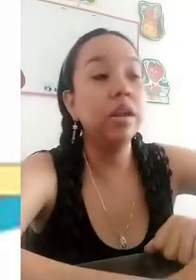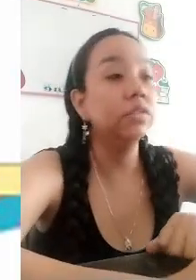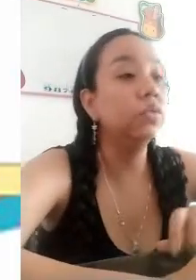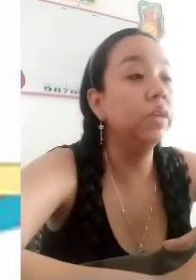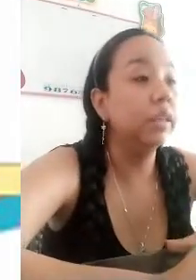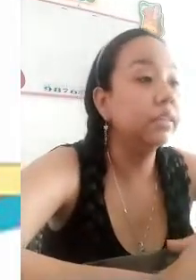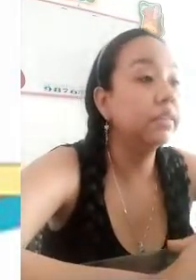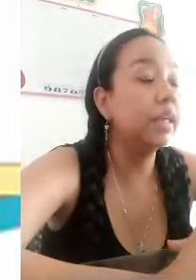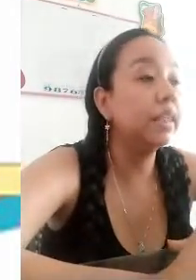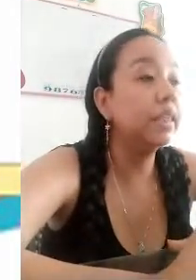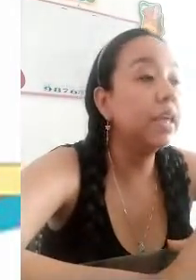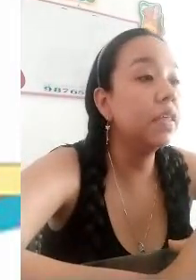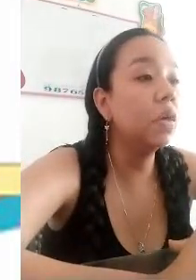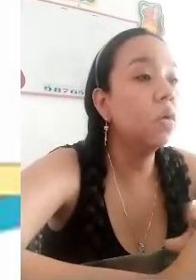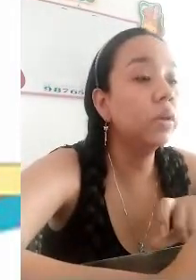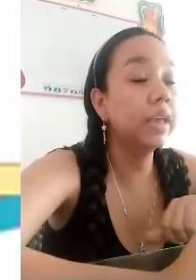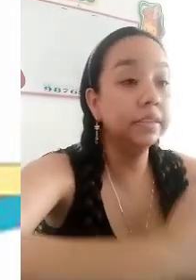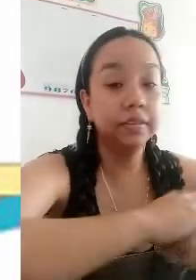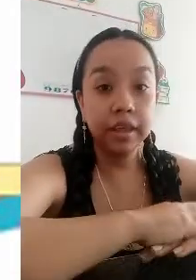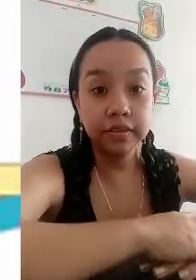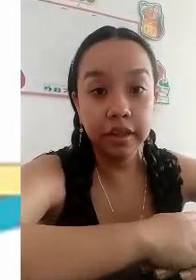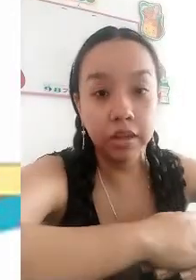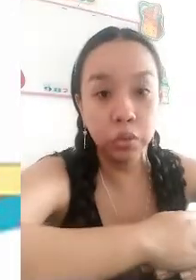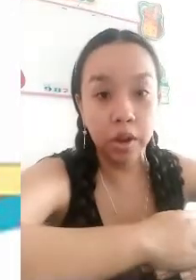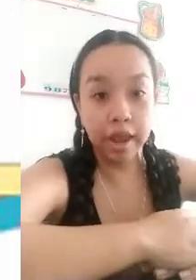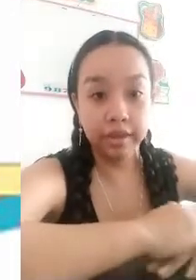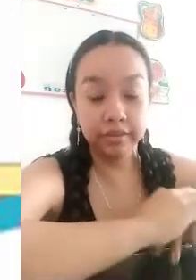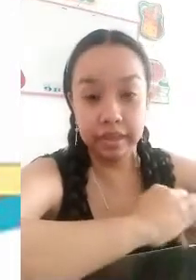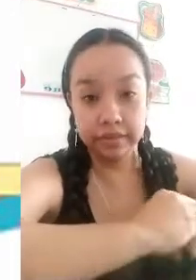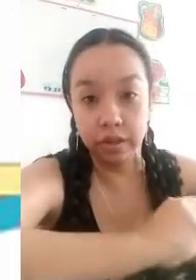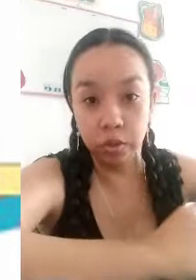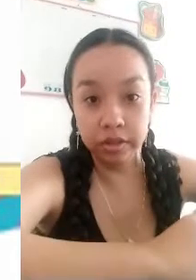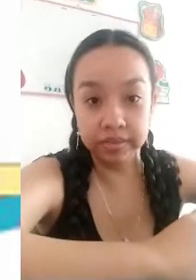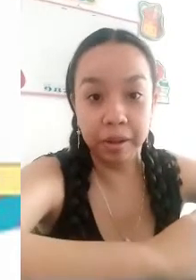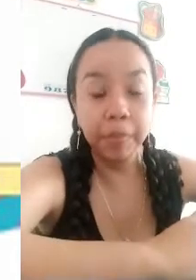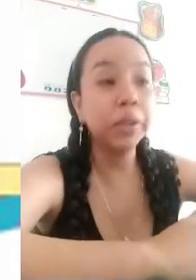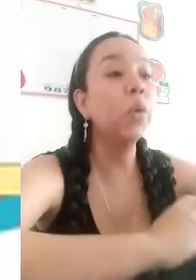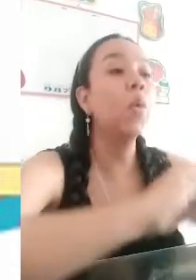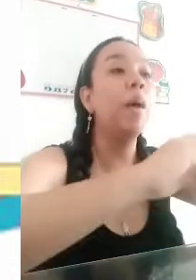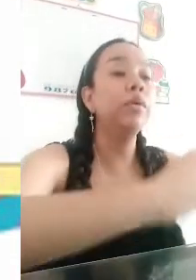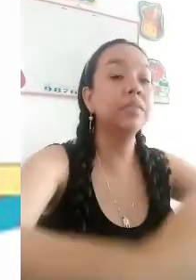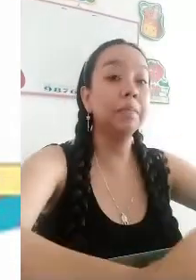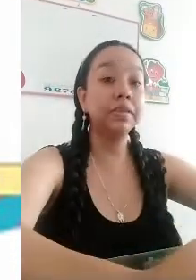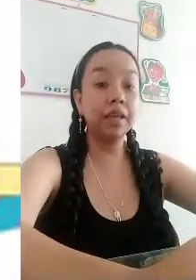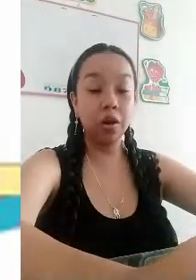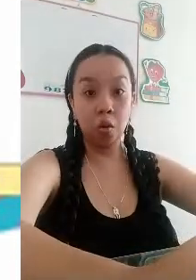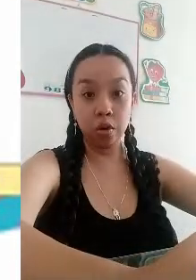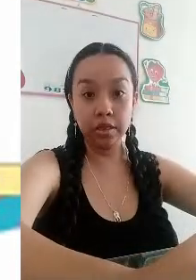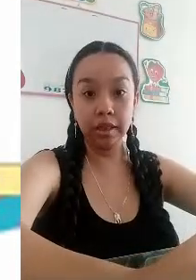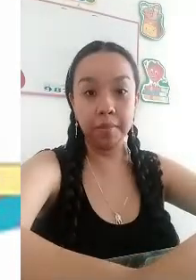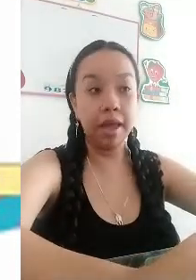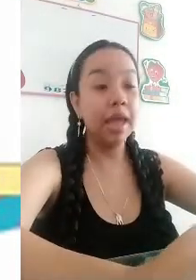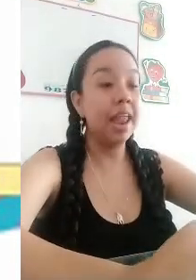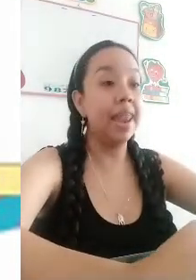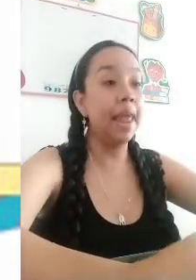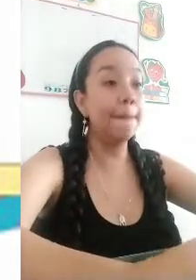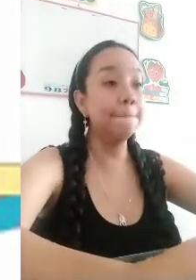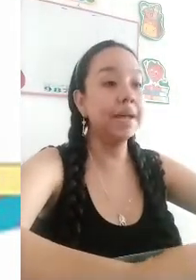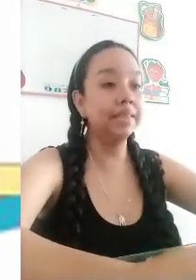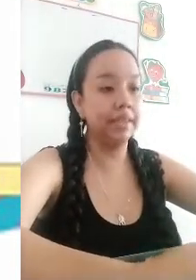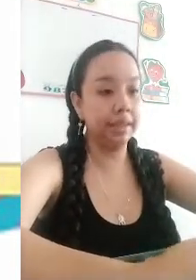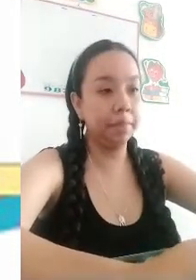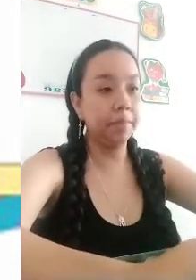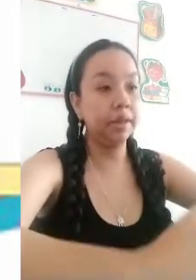Bueno, hola estudiantes. El día de hoy en Ciencias Naturales, iniciando el tercer periodo, vamos a empezar con el tema